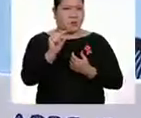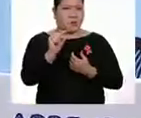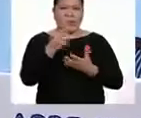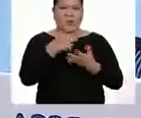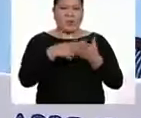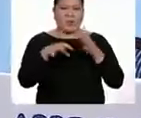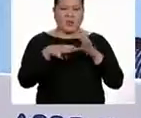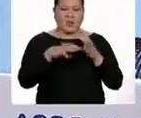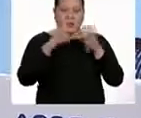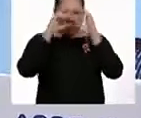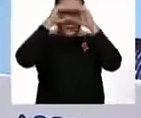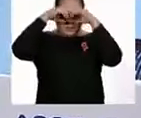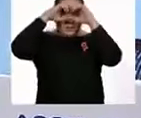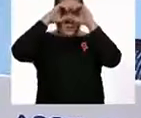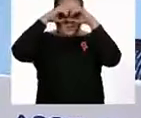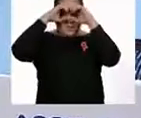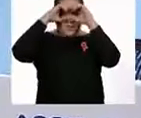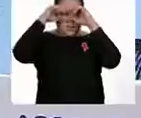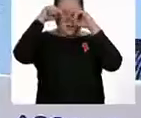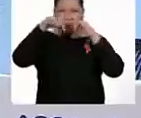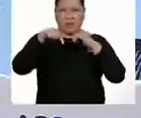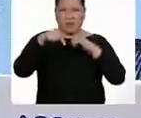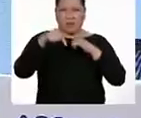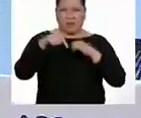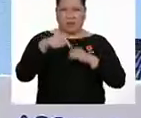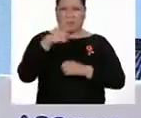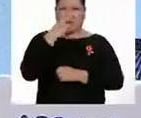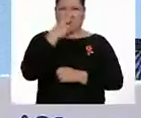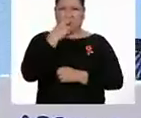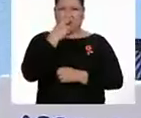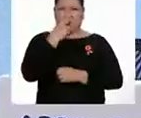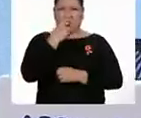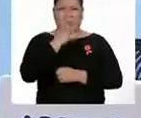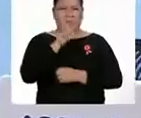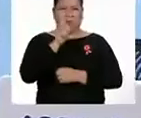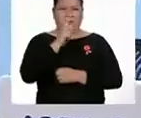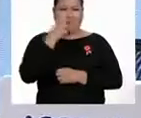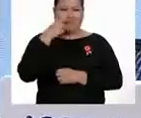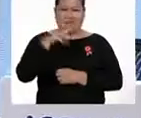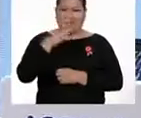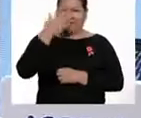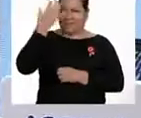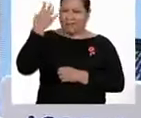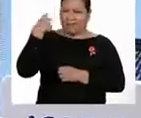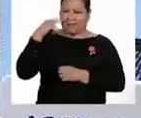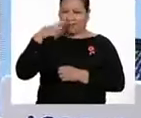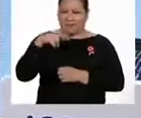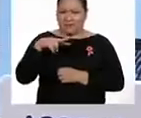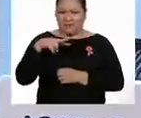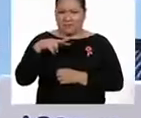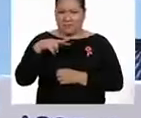¿Qué hacen estos binoculares acá? Qué raro, hace tiempo que no veía unos.